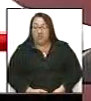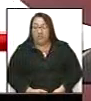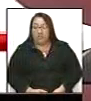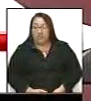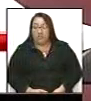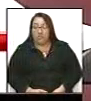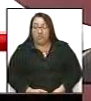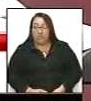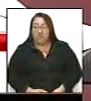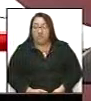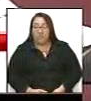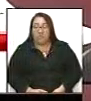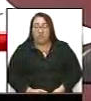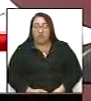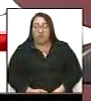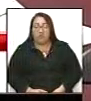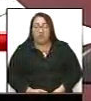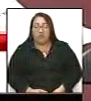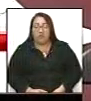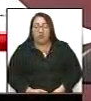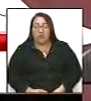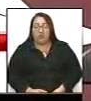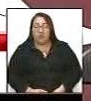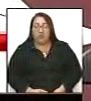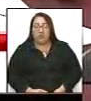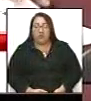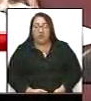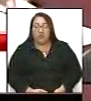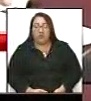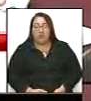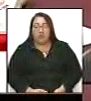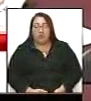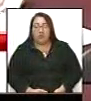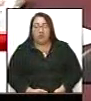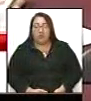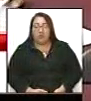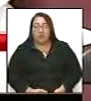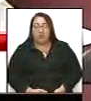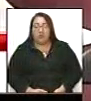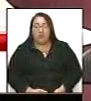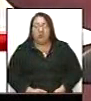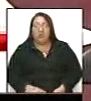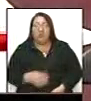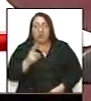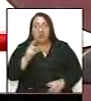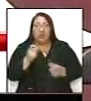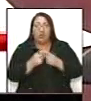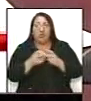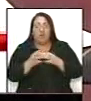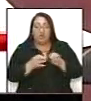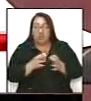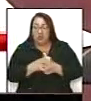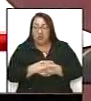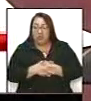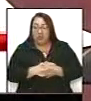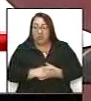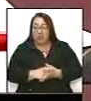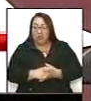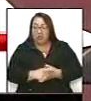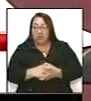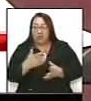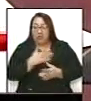de priorización de los temas. Por ejemplo, y lo ha señalado el congresista, es que, presidenta, debe haber